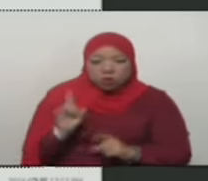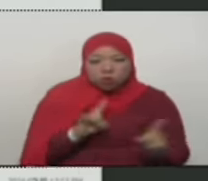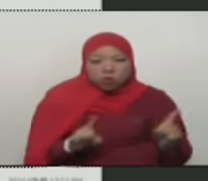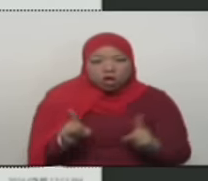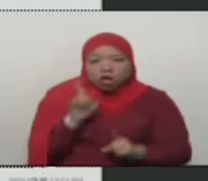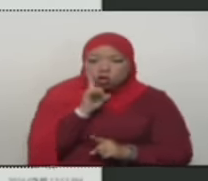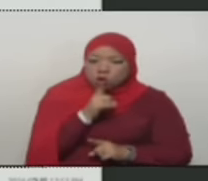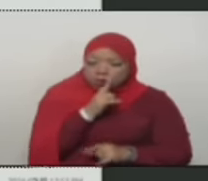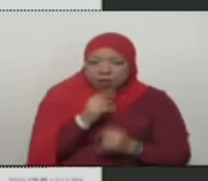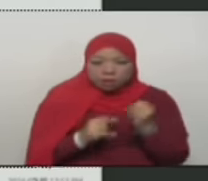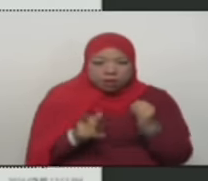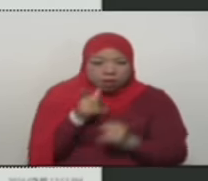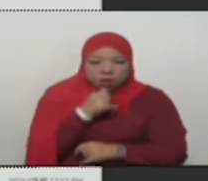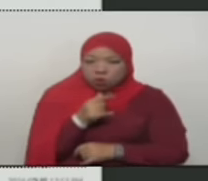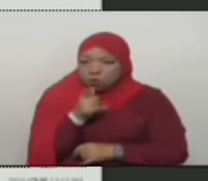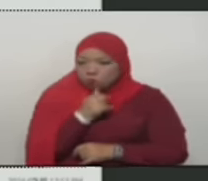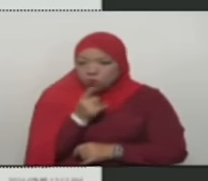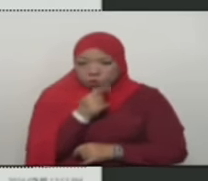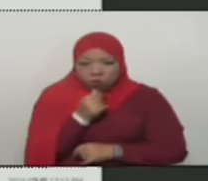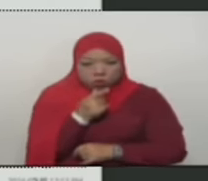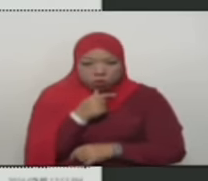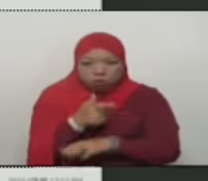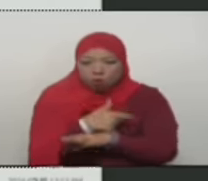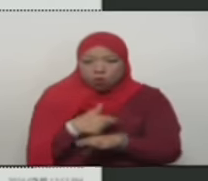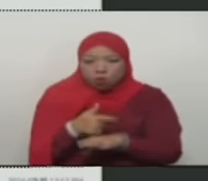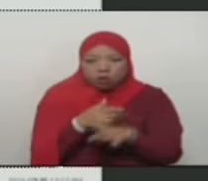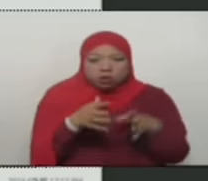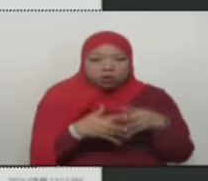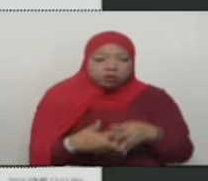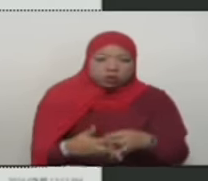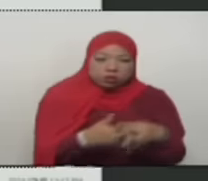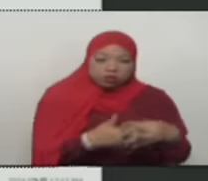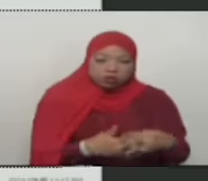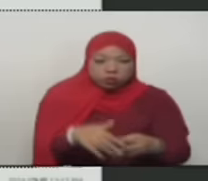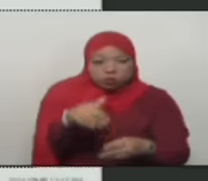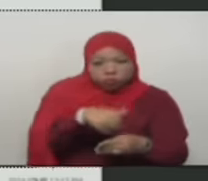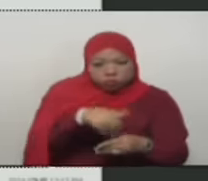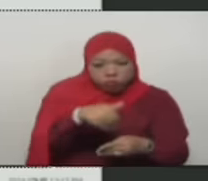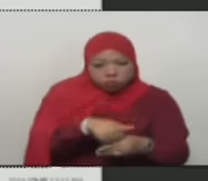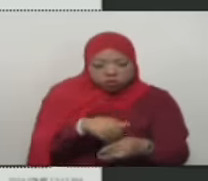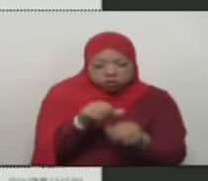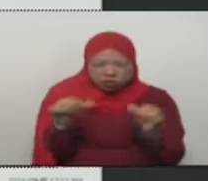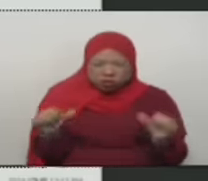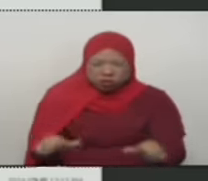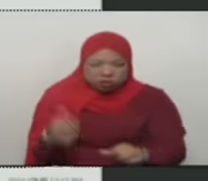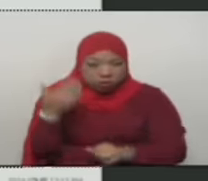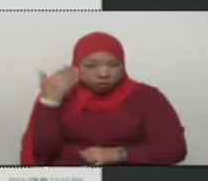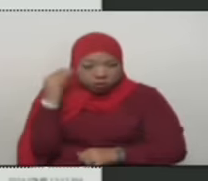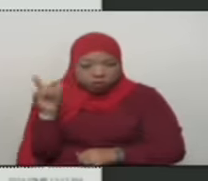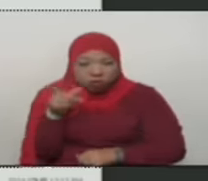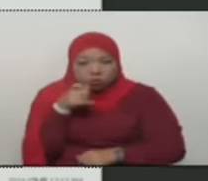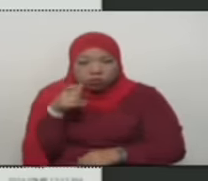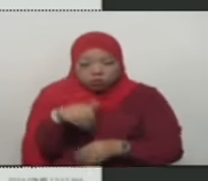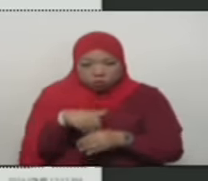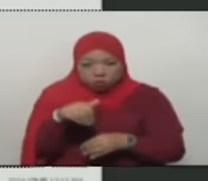anónimos. Obviamente el gobierno de Estados Unidos prohíbe que los donantes son anónimos. Es decir, un sistema extraño, un Consejo Nacional Electoral que nadie sabe quién lo